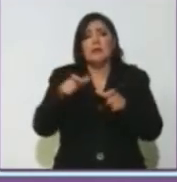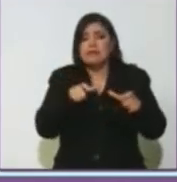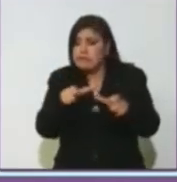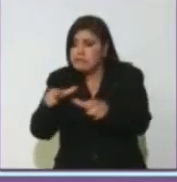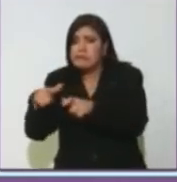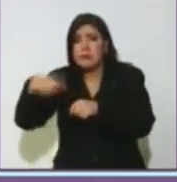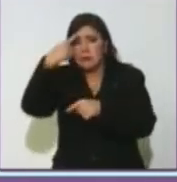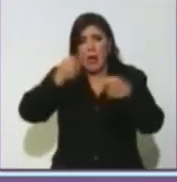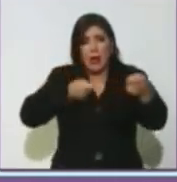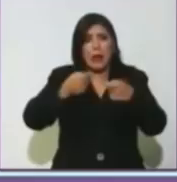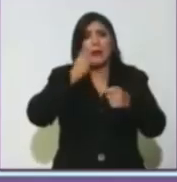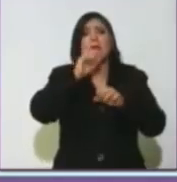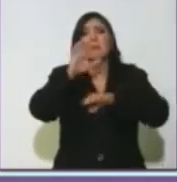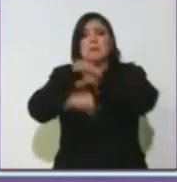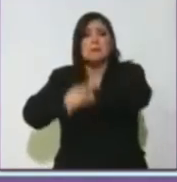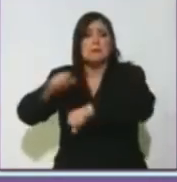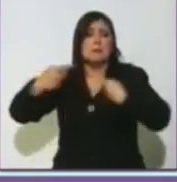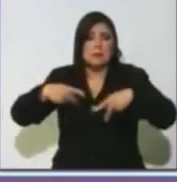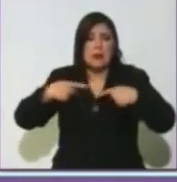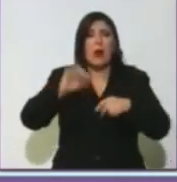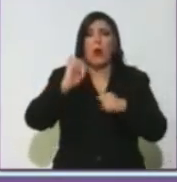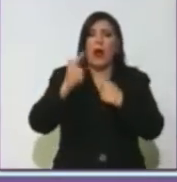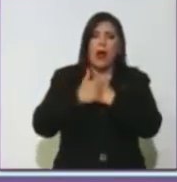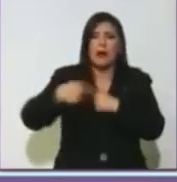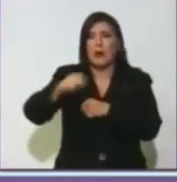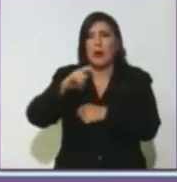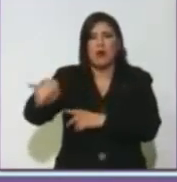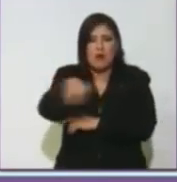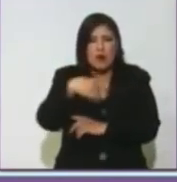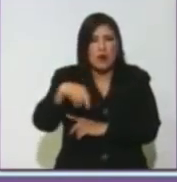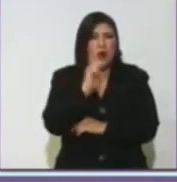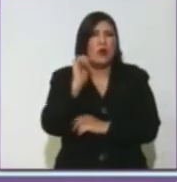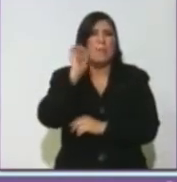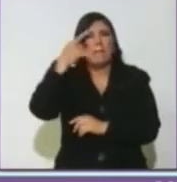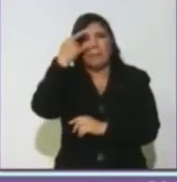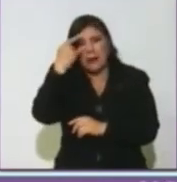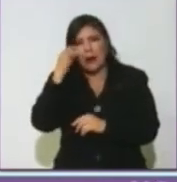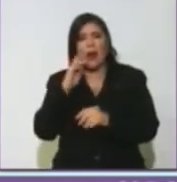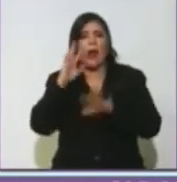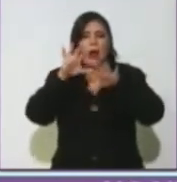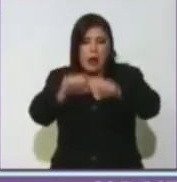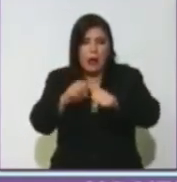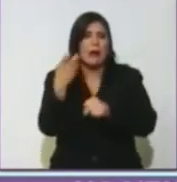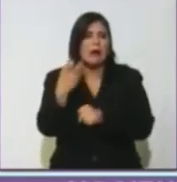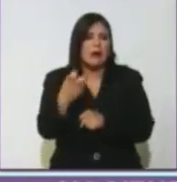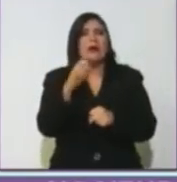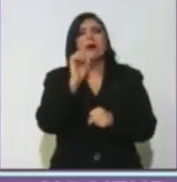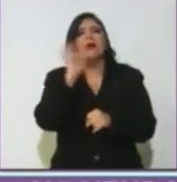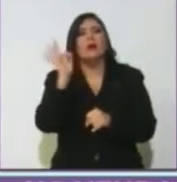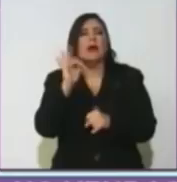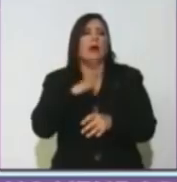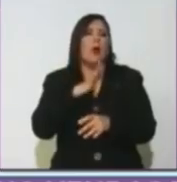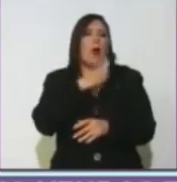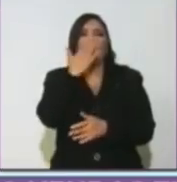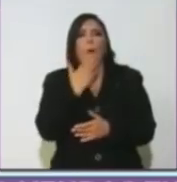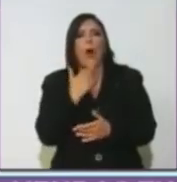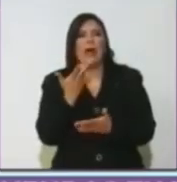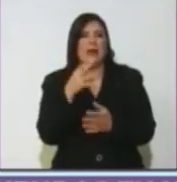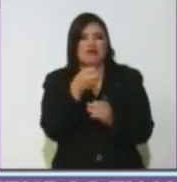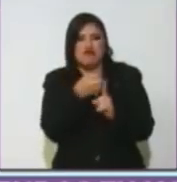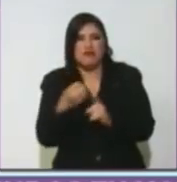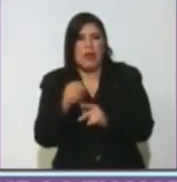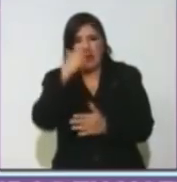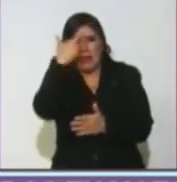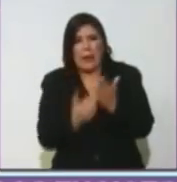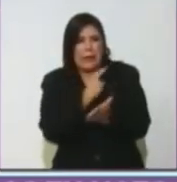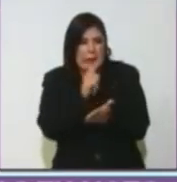control y de detención de unidades piratas como ya comentábamos van a detener unidades piratas unidades ilegales pero además también